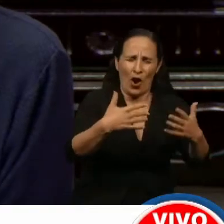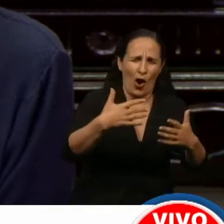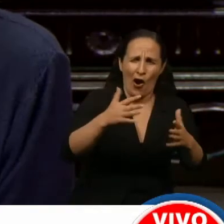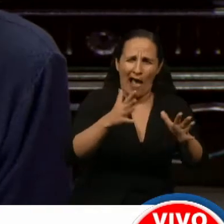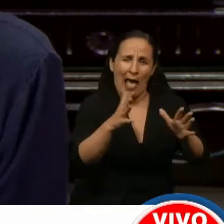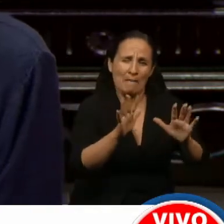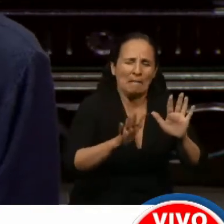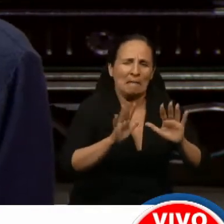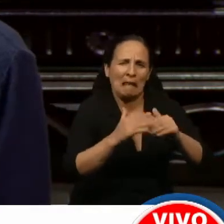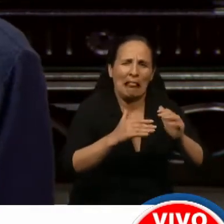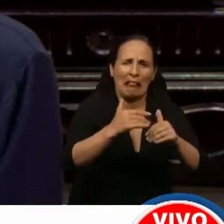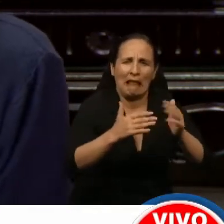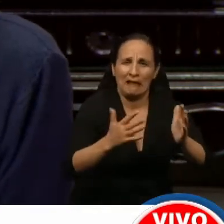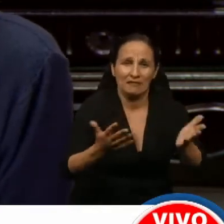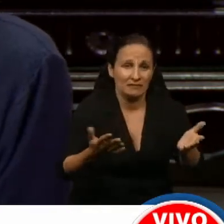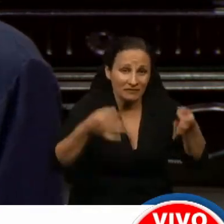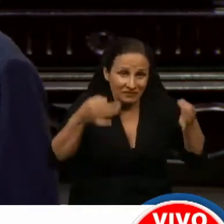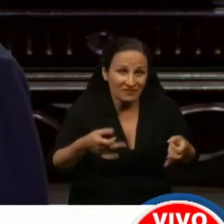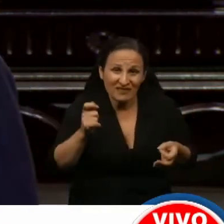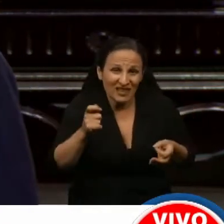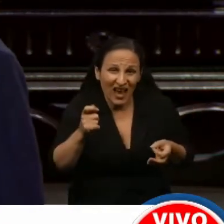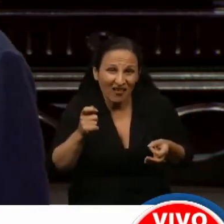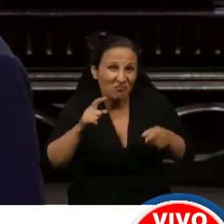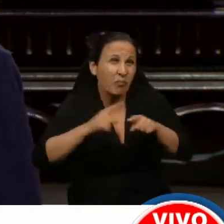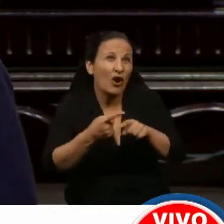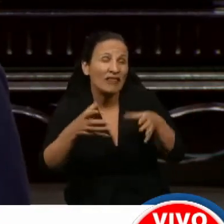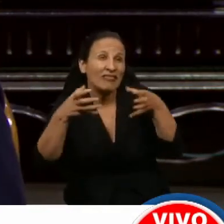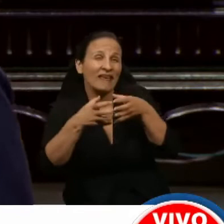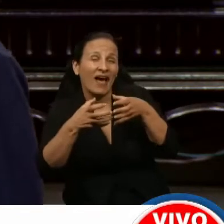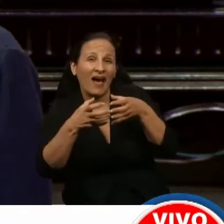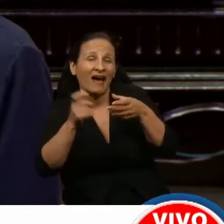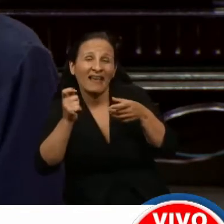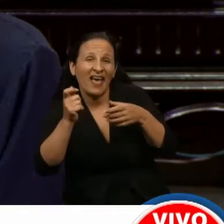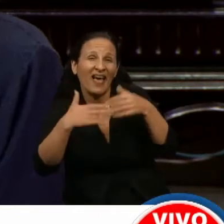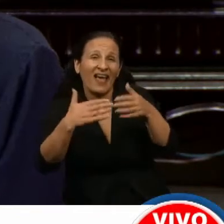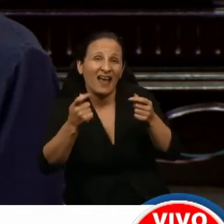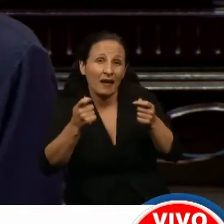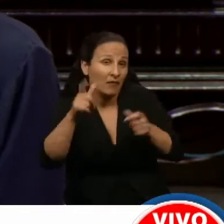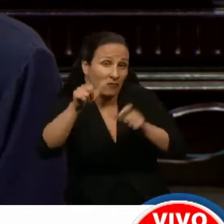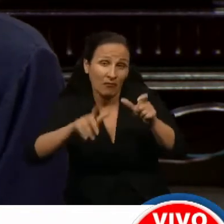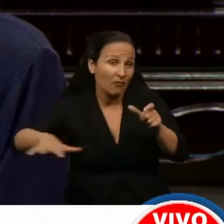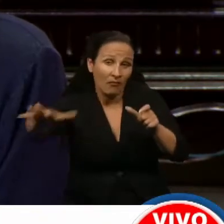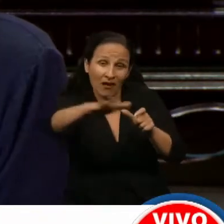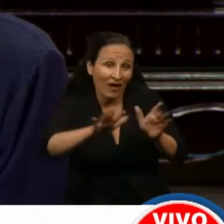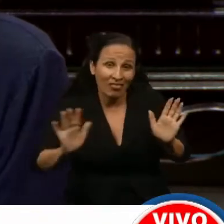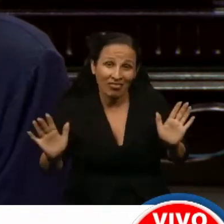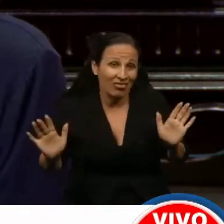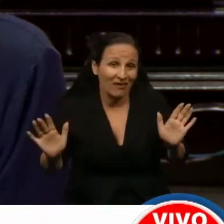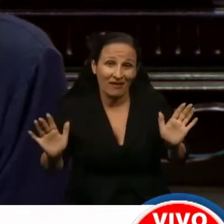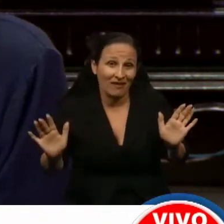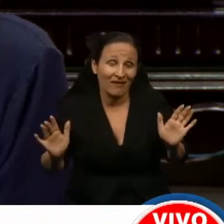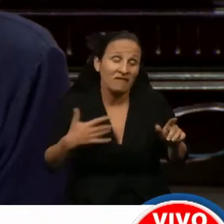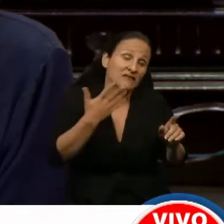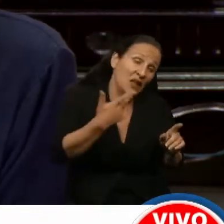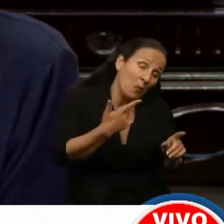Y las opciones políticas las construye la gente, siempre. Nos guste más, nos guste menos, es lo que sucede. Entonces